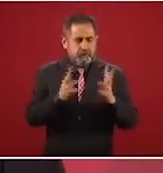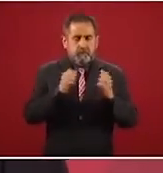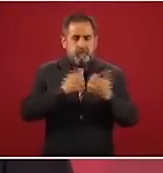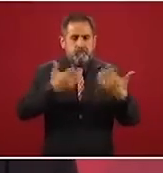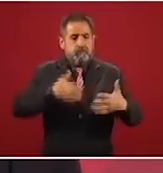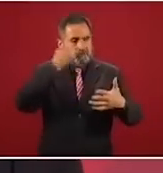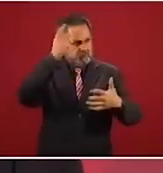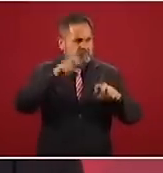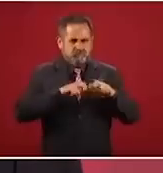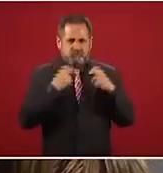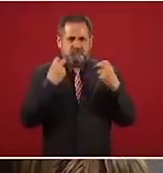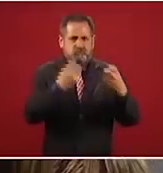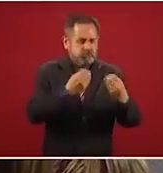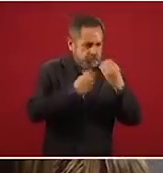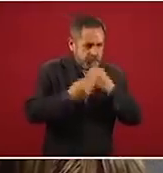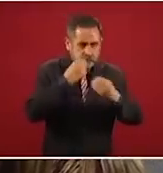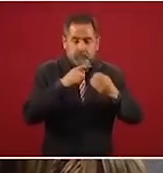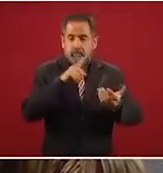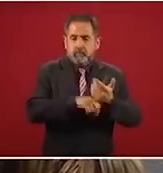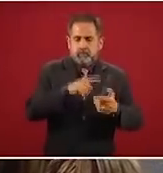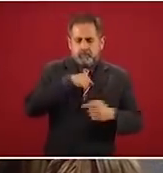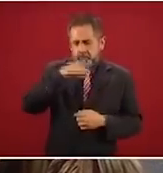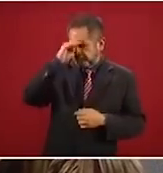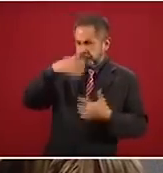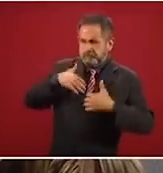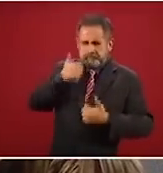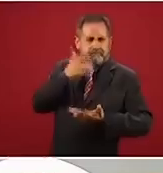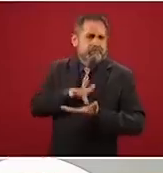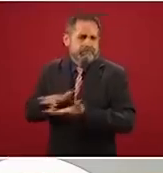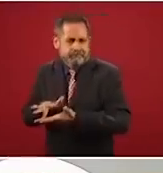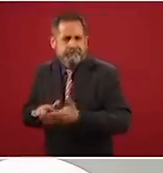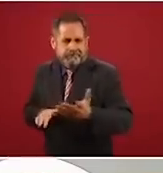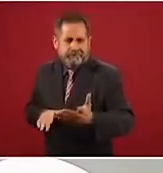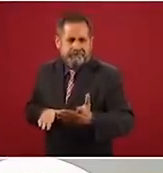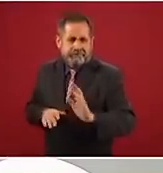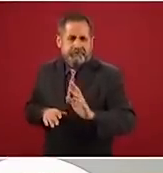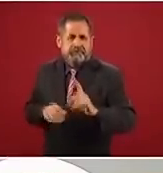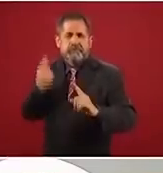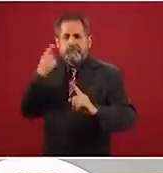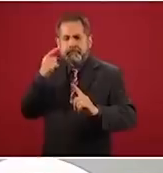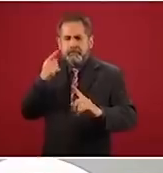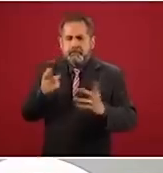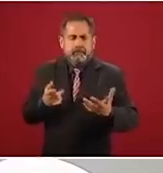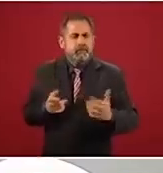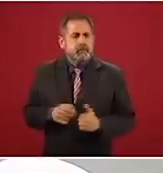empresarios que tienen dimensión social, que quieren ayudar para